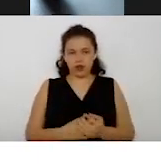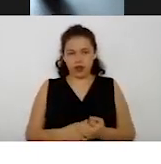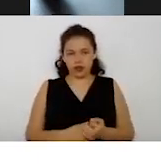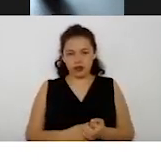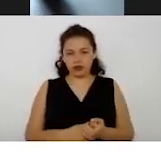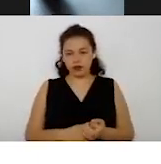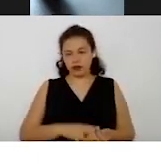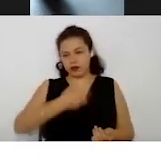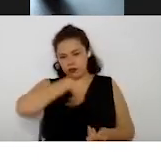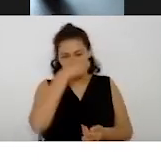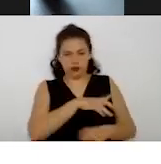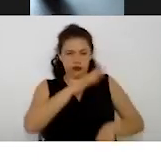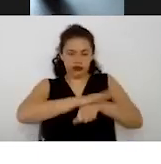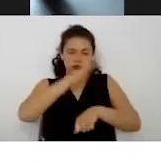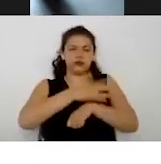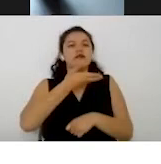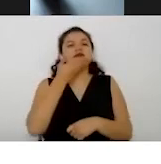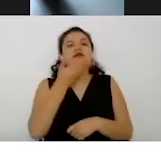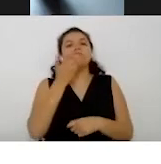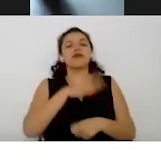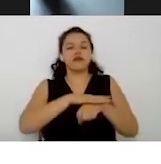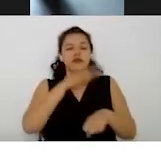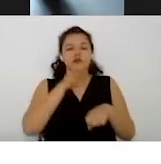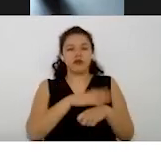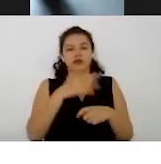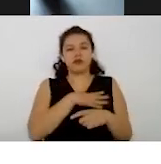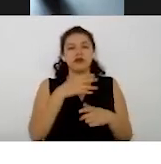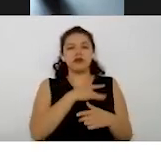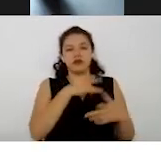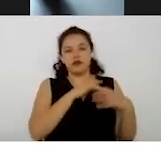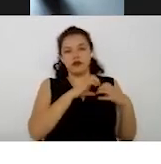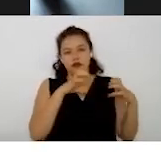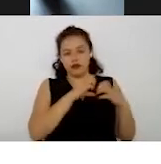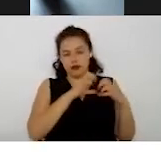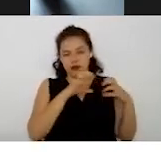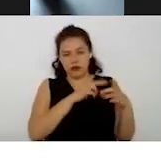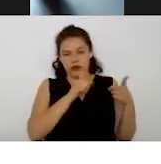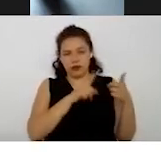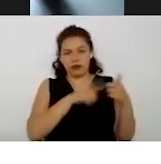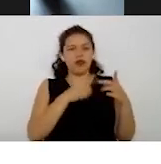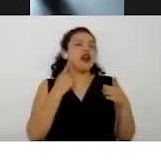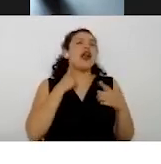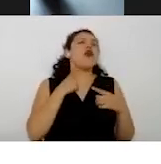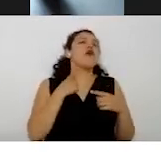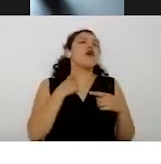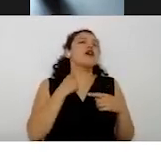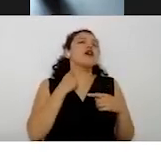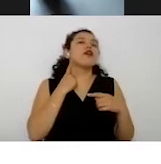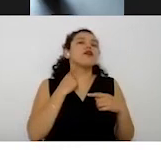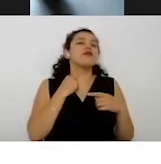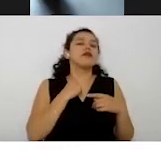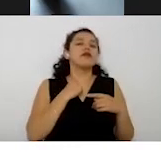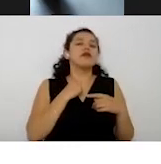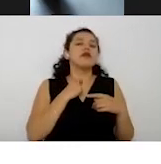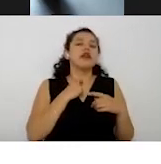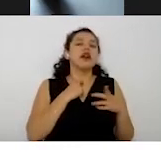la más común o el lugar donde podíamos tomar más comúnmente el pulso cardíaco era en el cuello, que es el